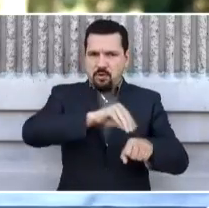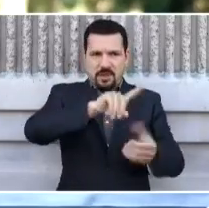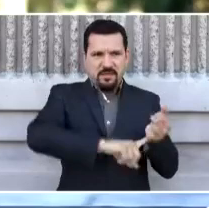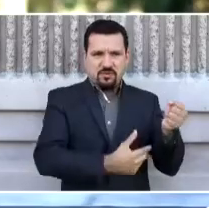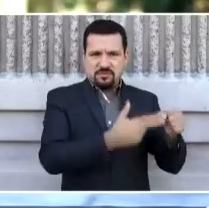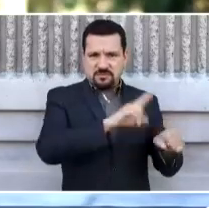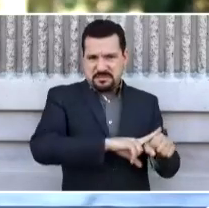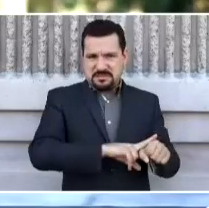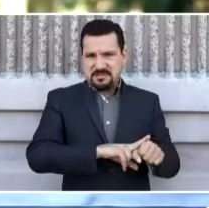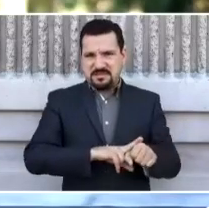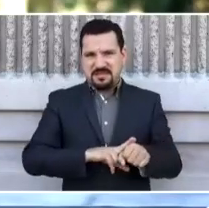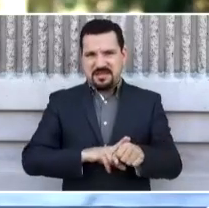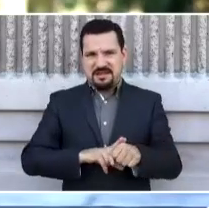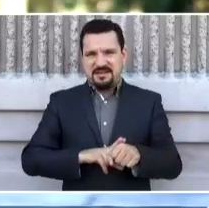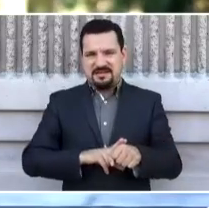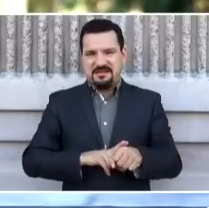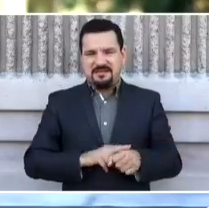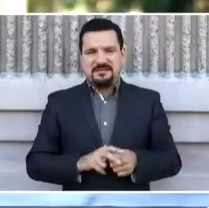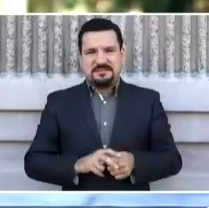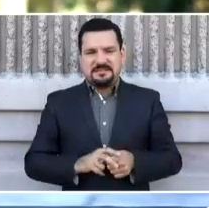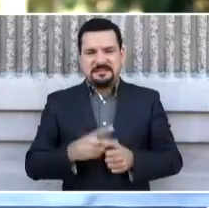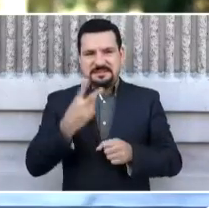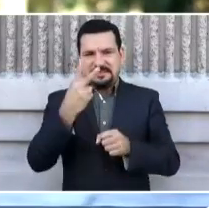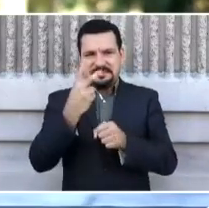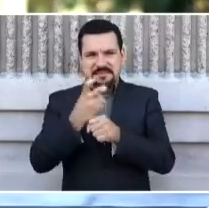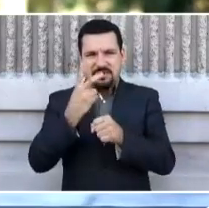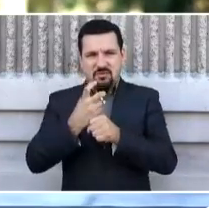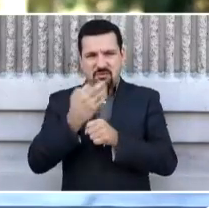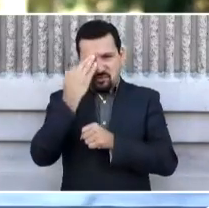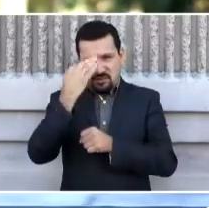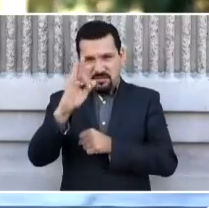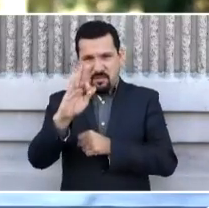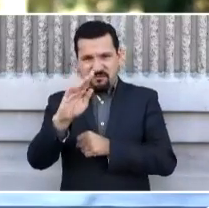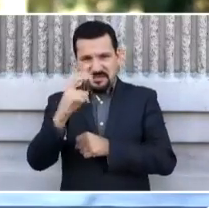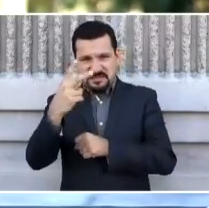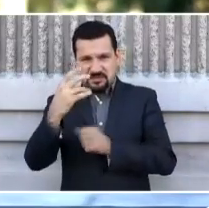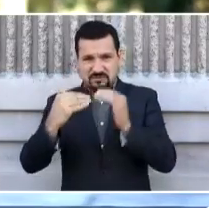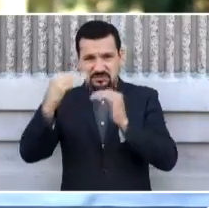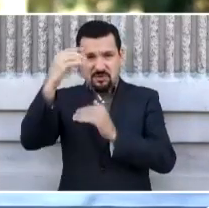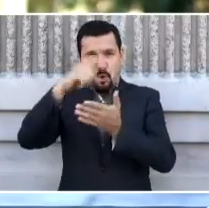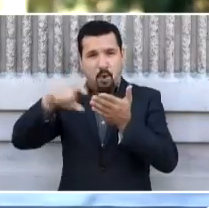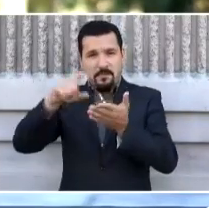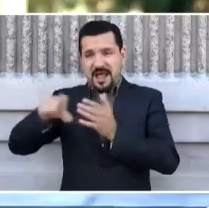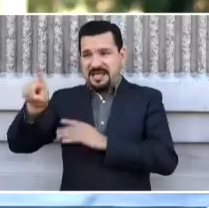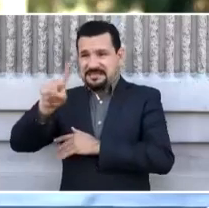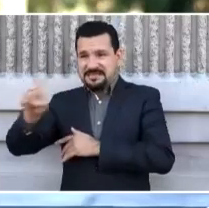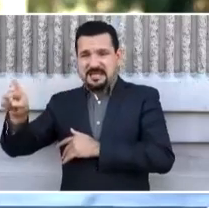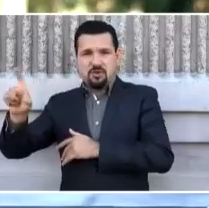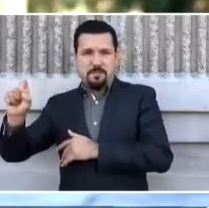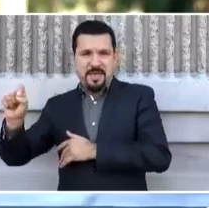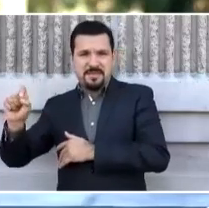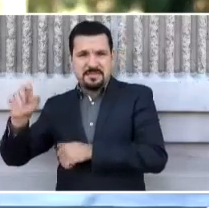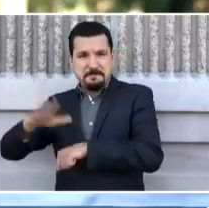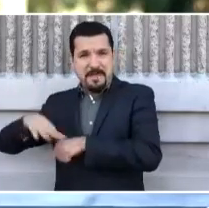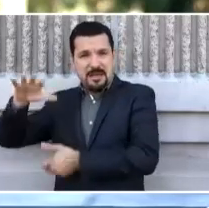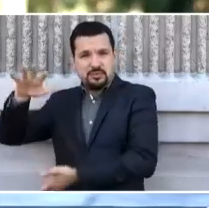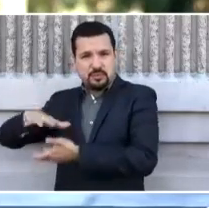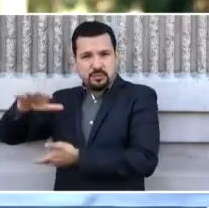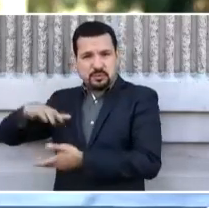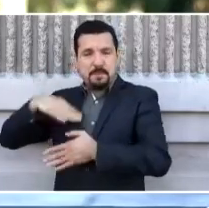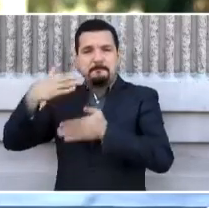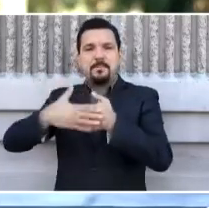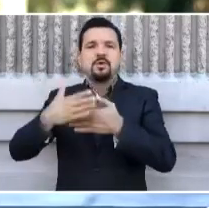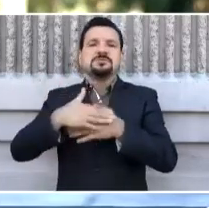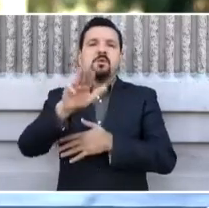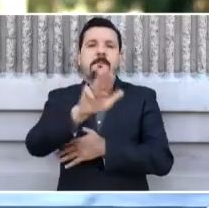empresa. Y en una segunda etapa se adquirieron 150 ventiladores más, los cuales el día miércoles de la siguiente